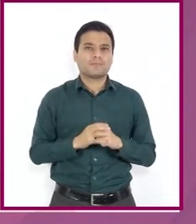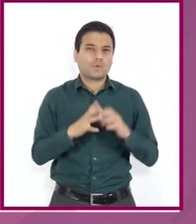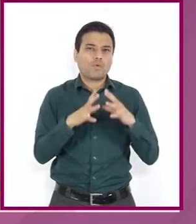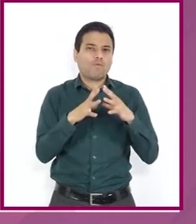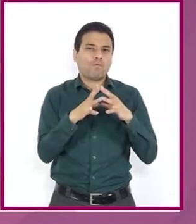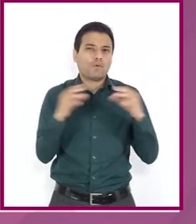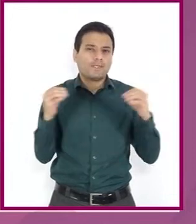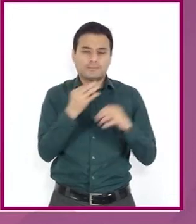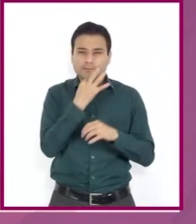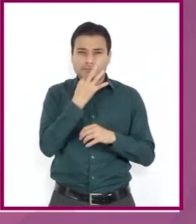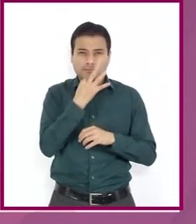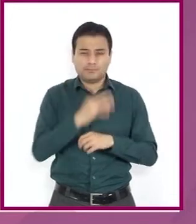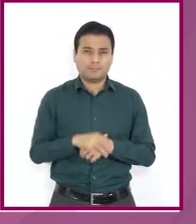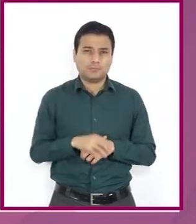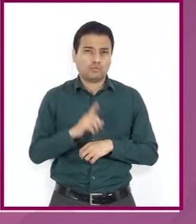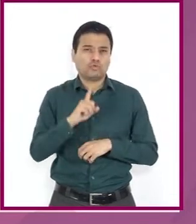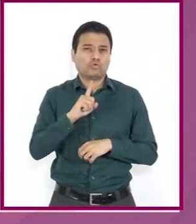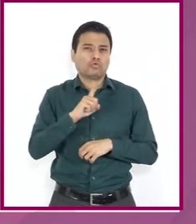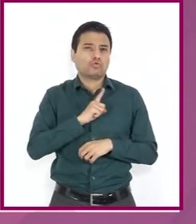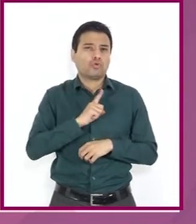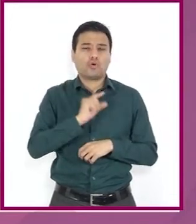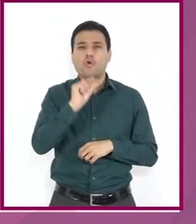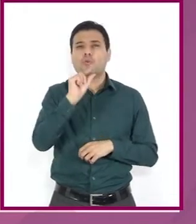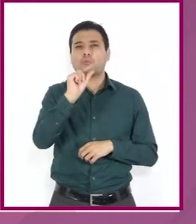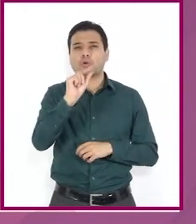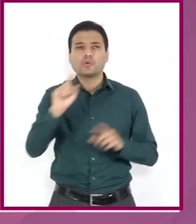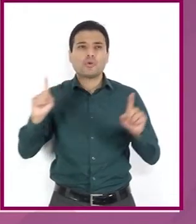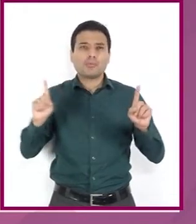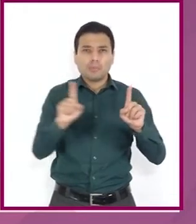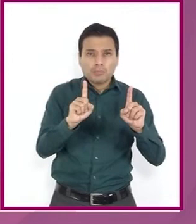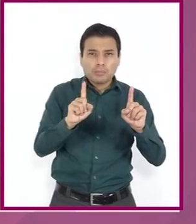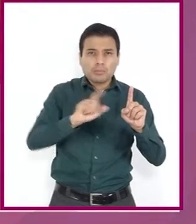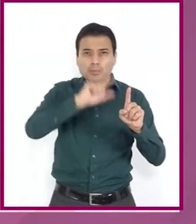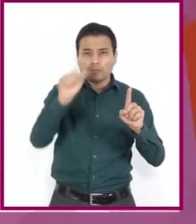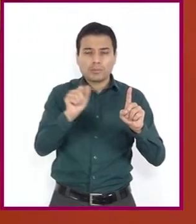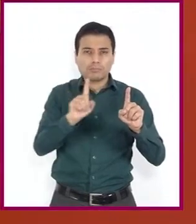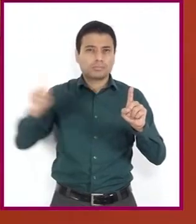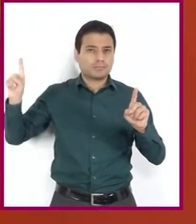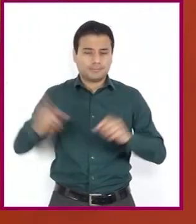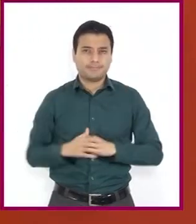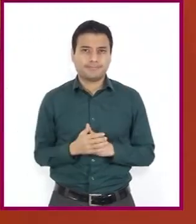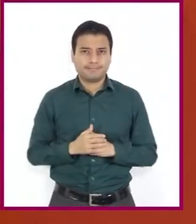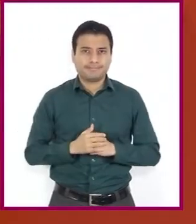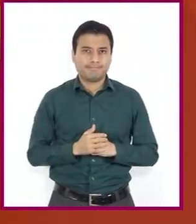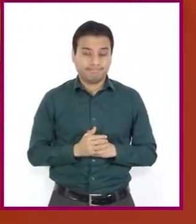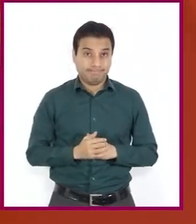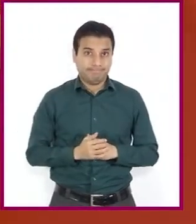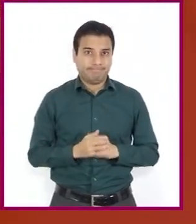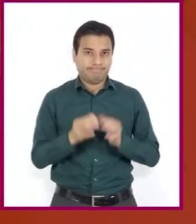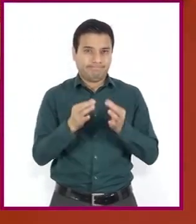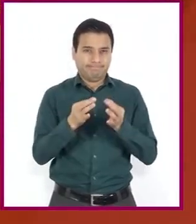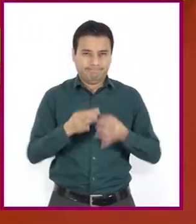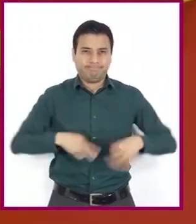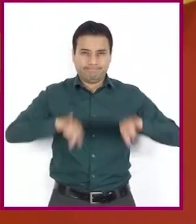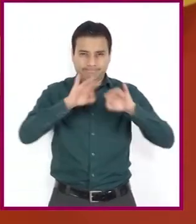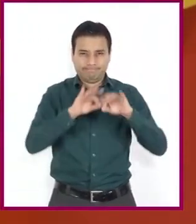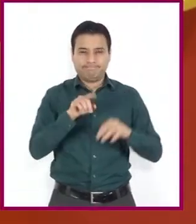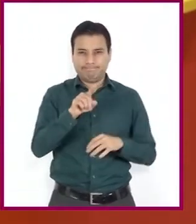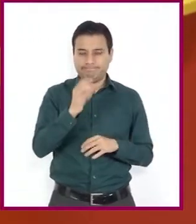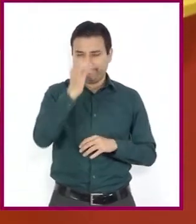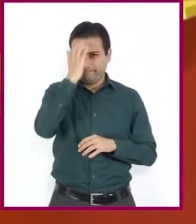un propósito episódico y desaparecen en el resto de la historia. También es importante identificar